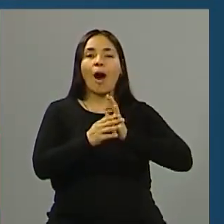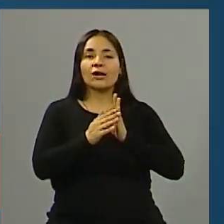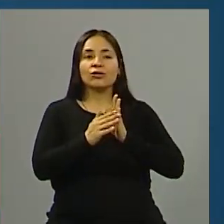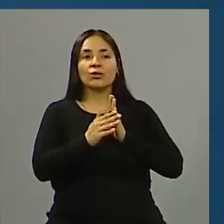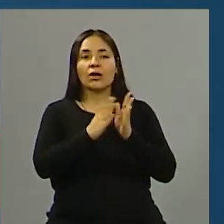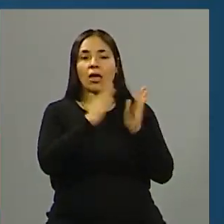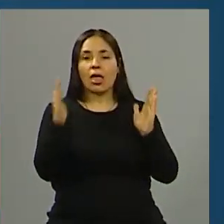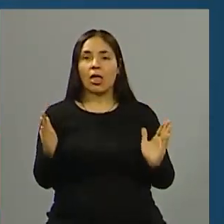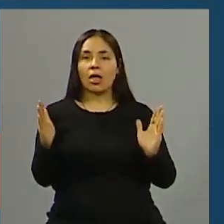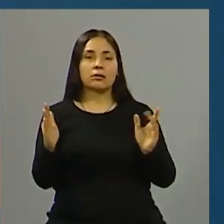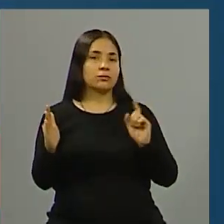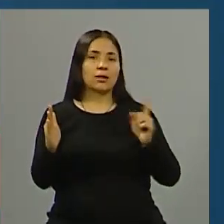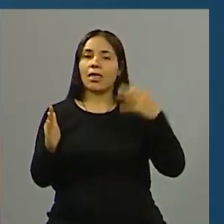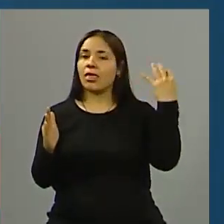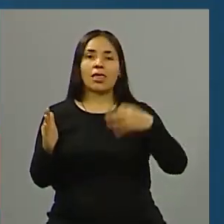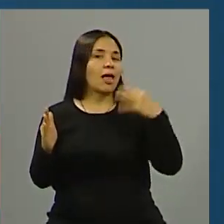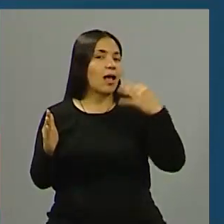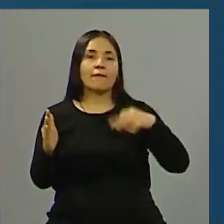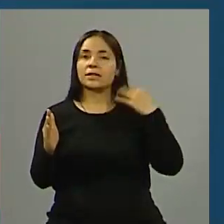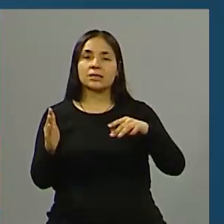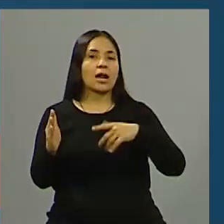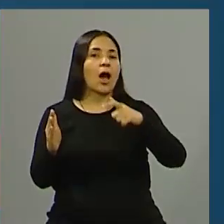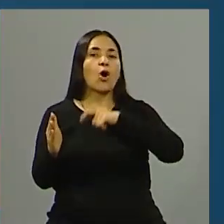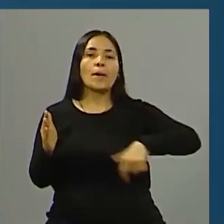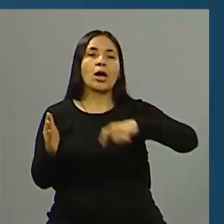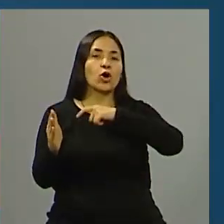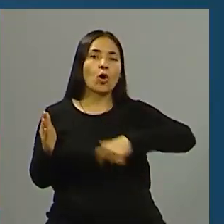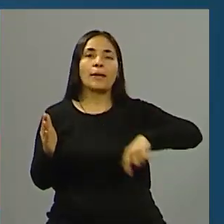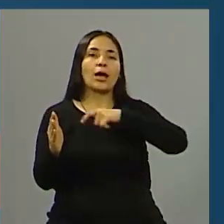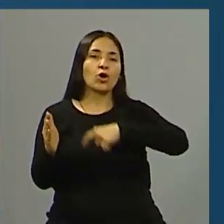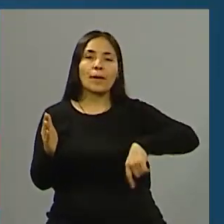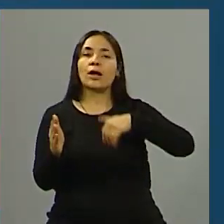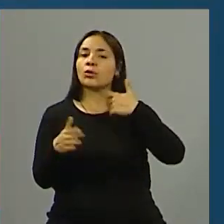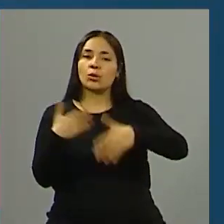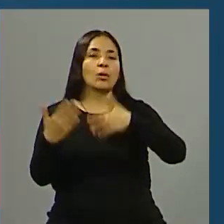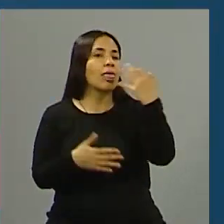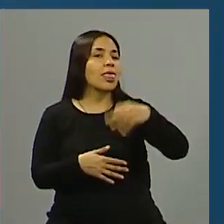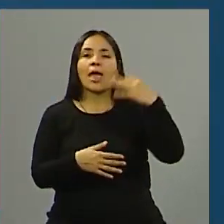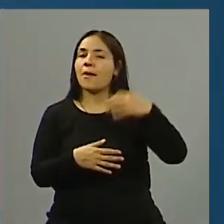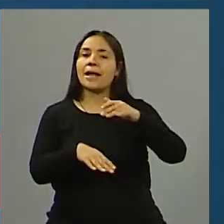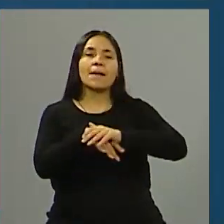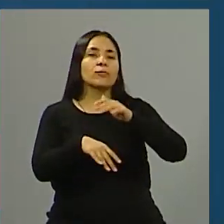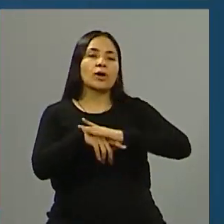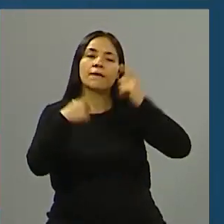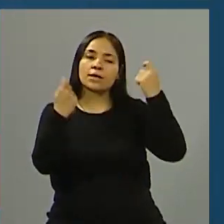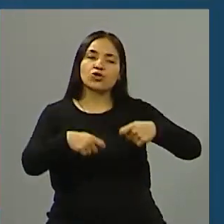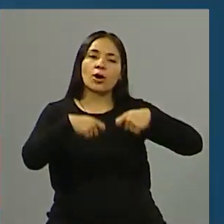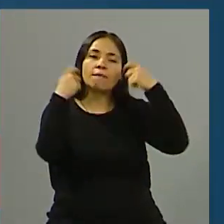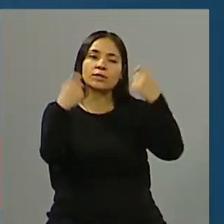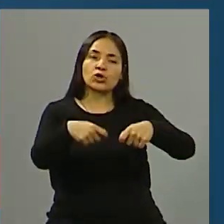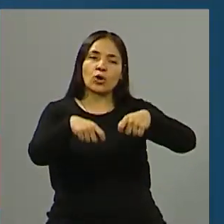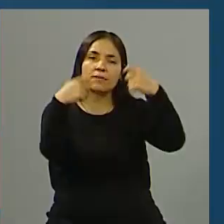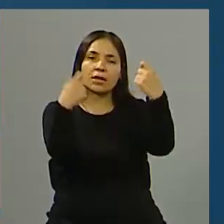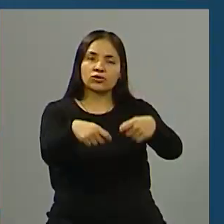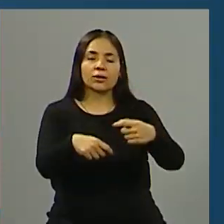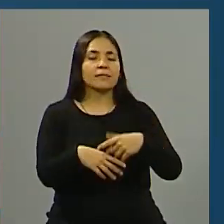política de Estado, porque la inversión ferroviaria es para mínimo 25 o 30 años. Con lo cual sí me parece